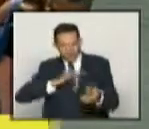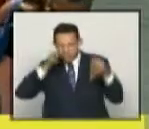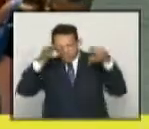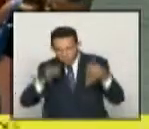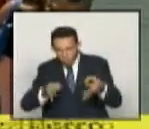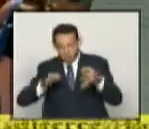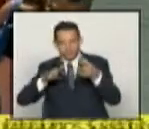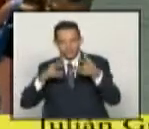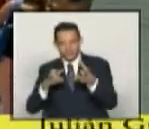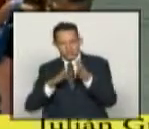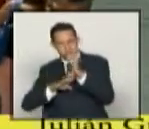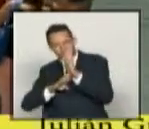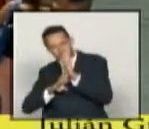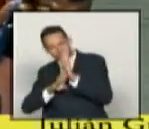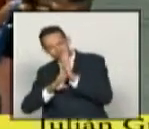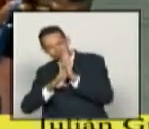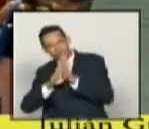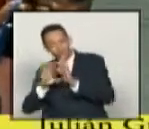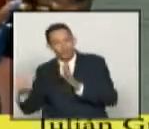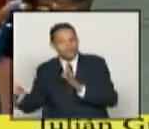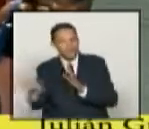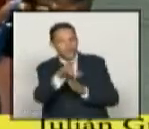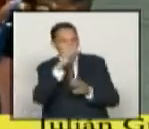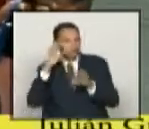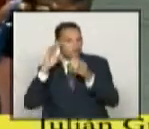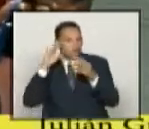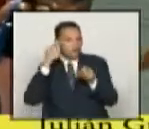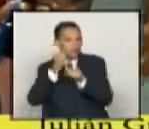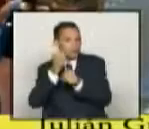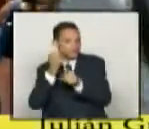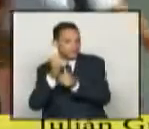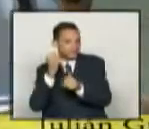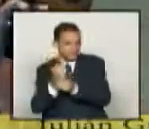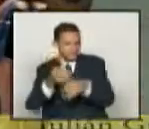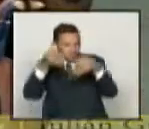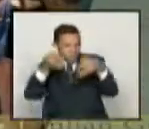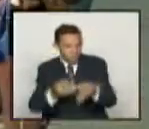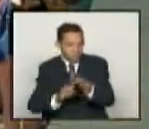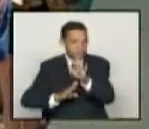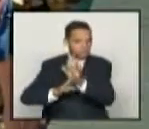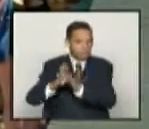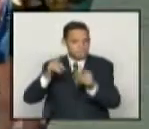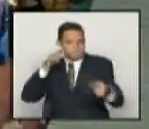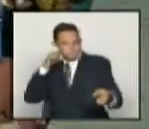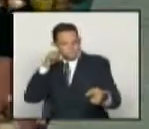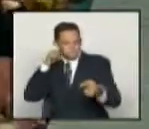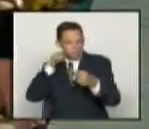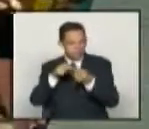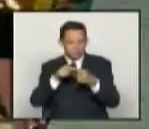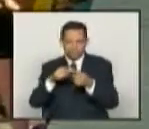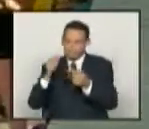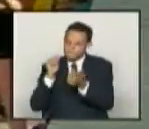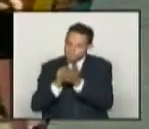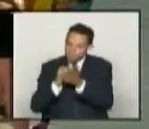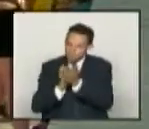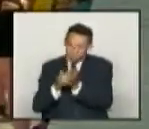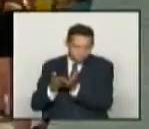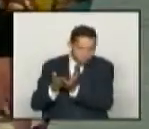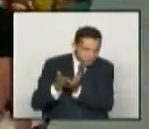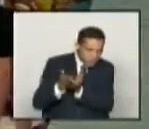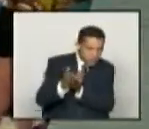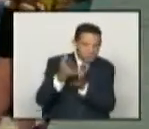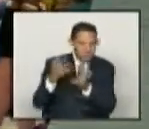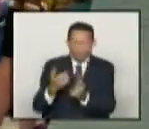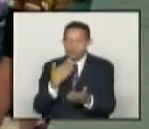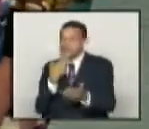municipios, a nuestro departamento, es cuando todos trabajamos de la misma manera, por cuando todos remamos hacia el mismo lado. De modo que